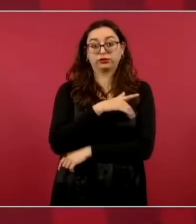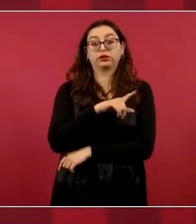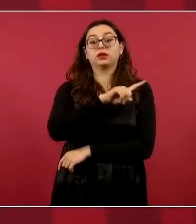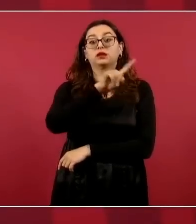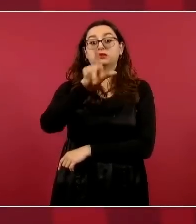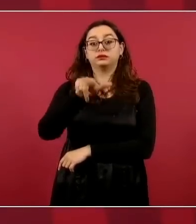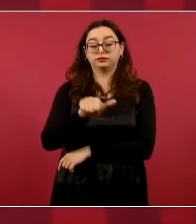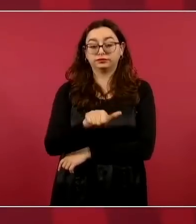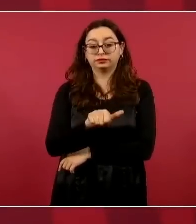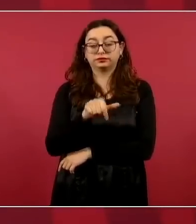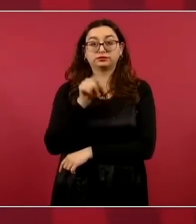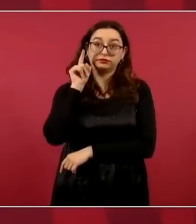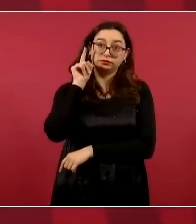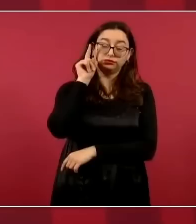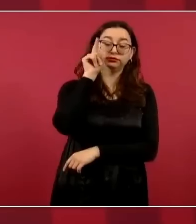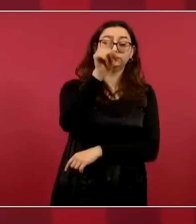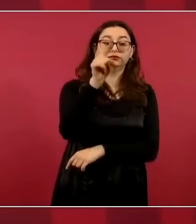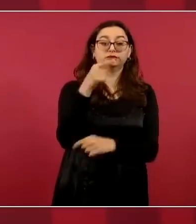por un partido de derecha